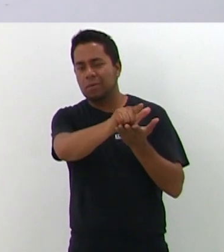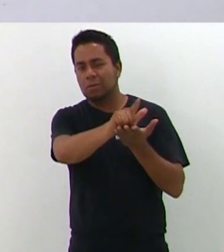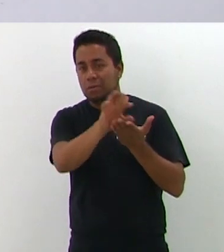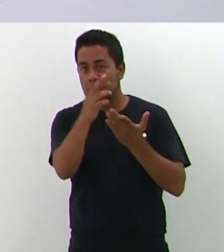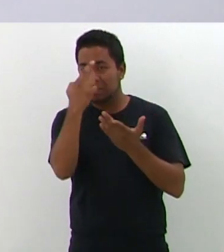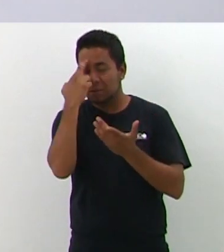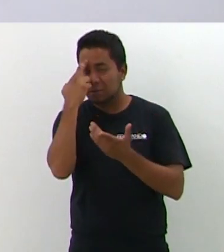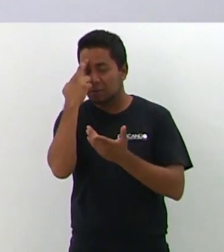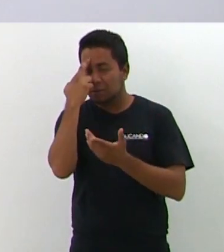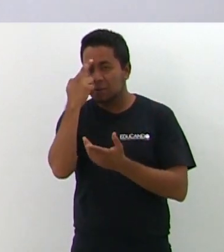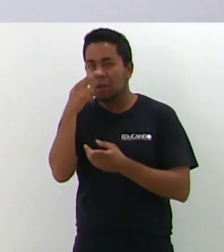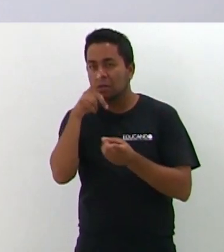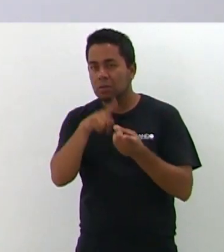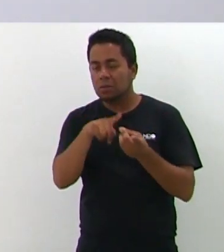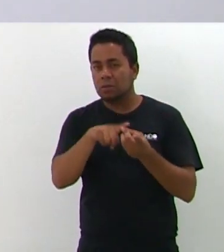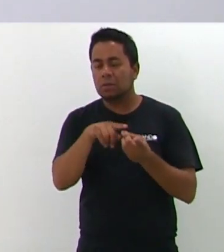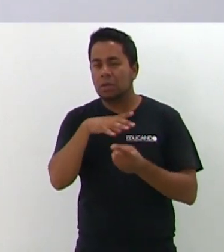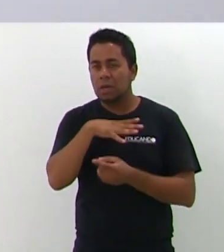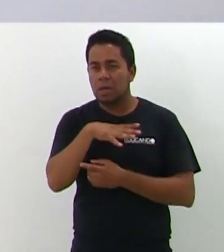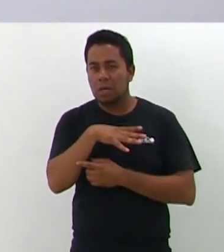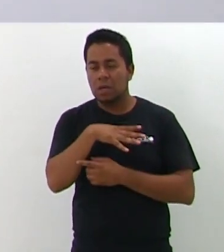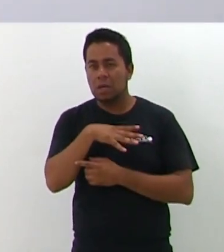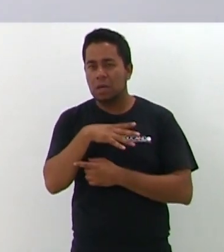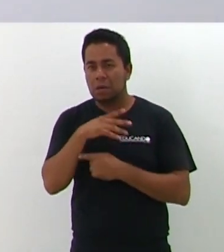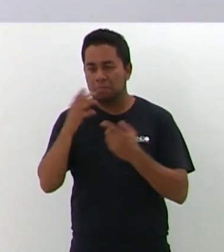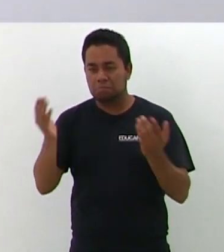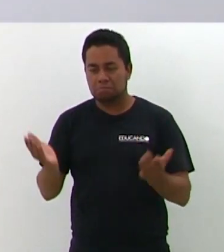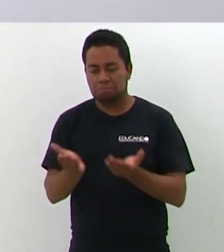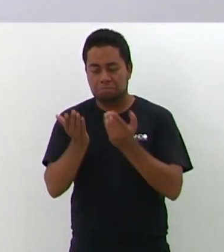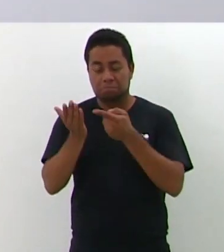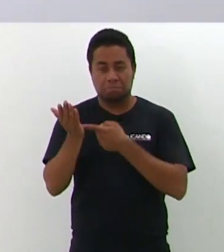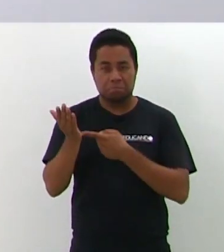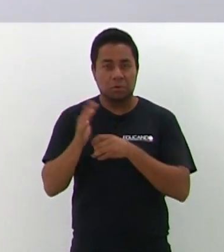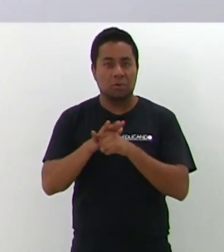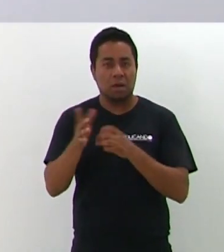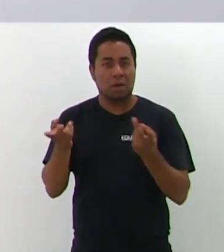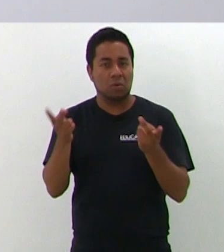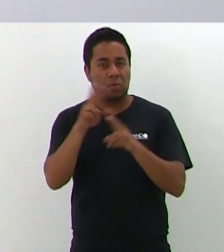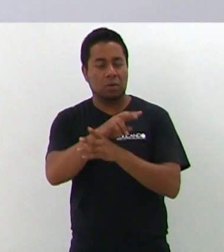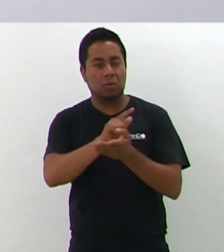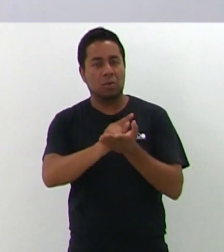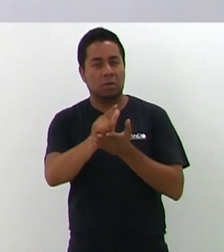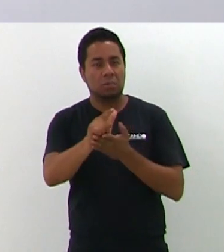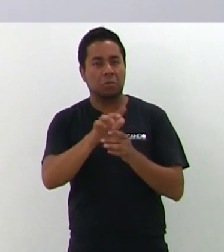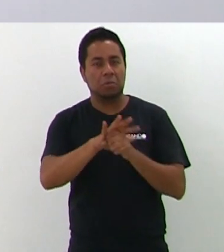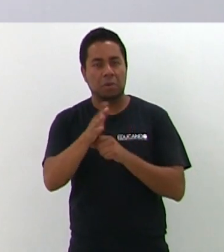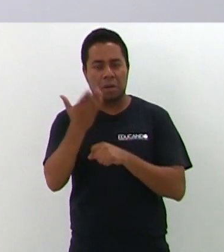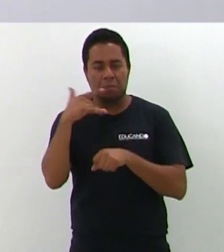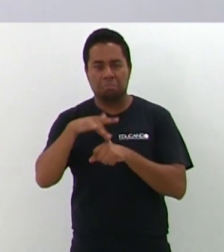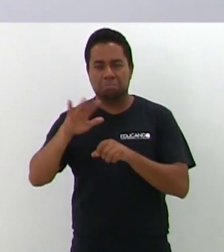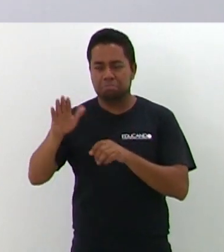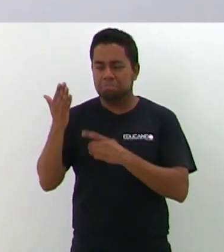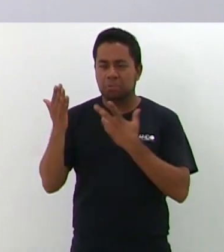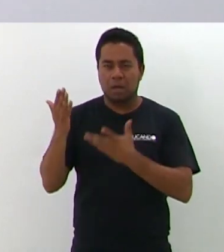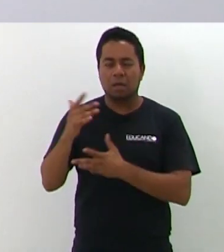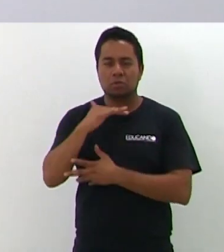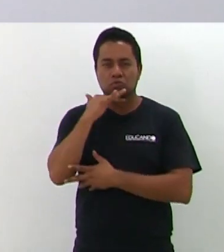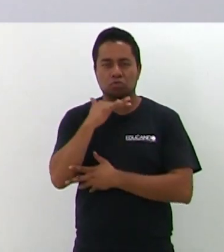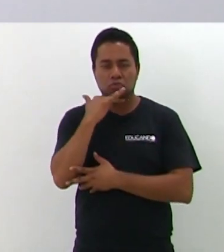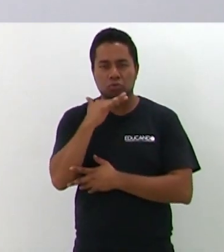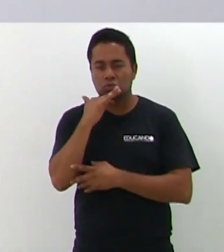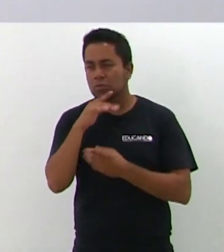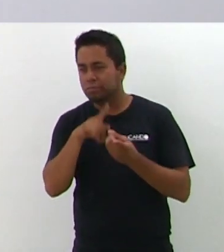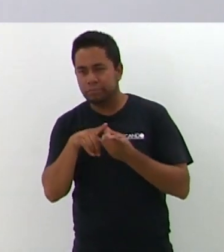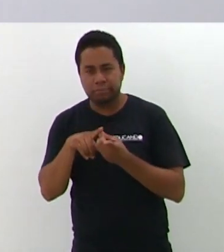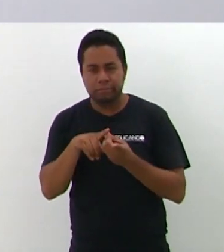Limpio. ¿Recuerdas dónde tenemos el par de esta tarjeta, que sería lo contrario de limpio? ¿Ya la levantamos? Sí,